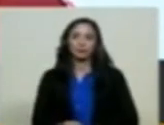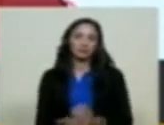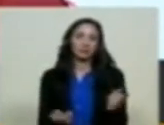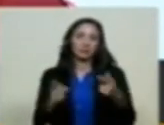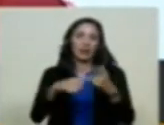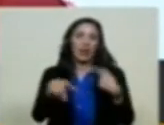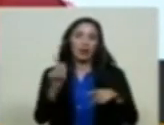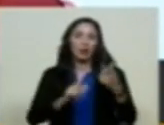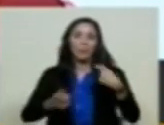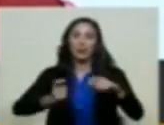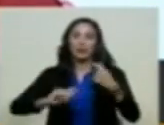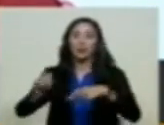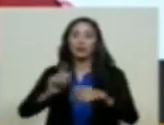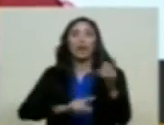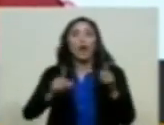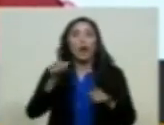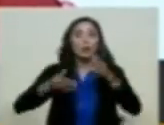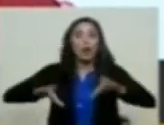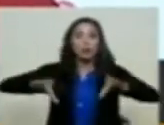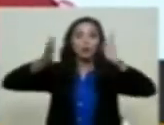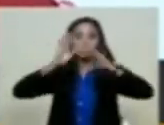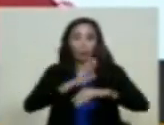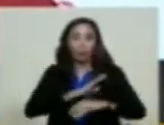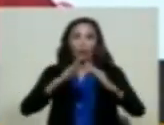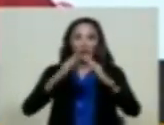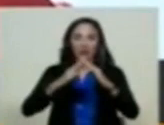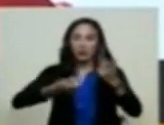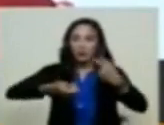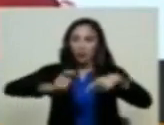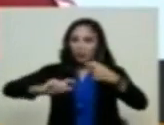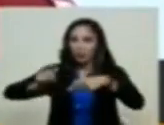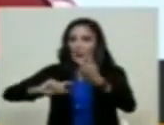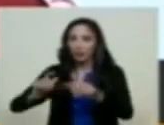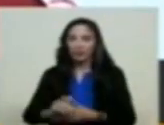y algunos han vendido hasta el apartamento.